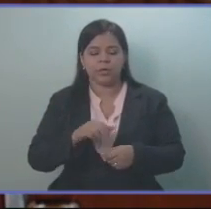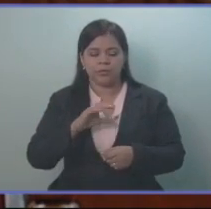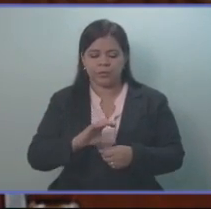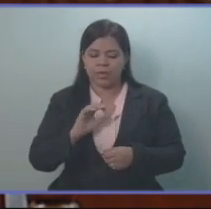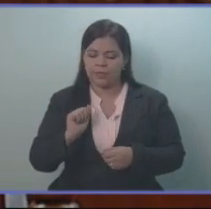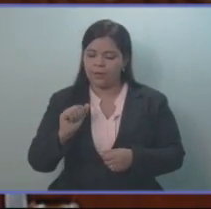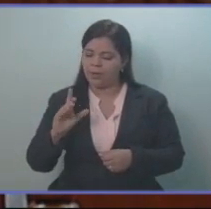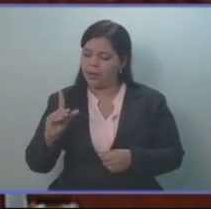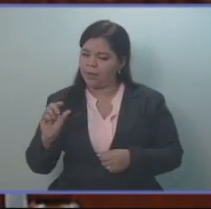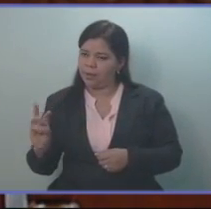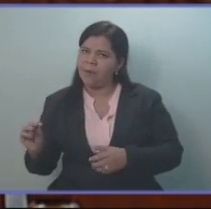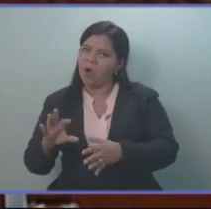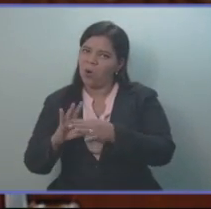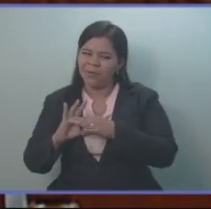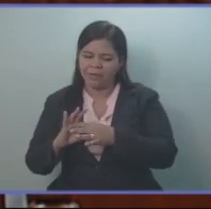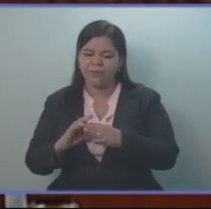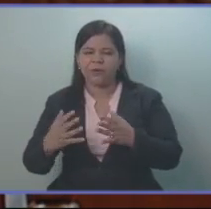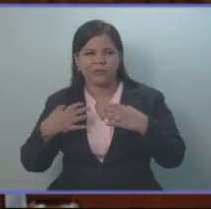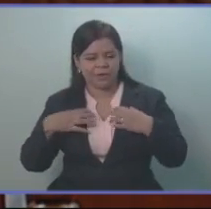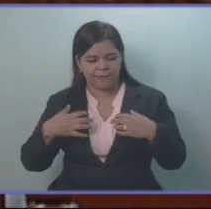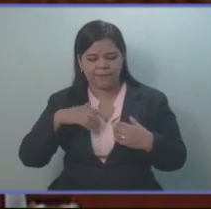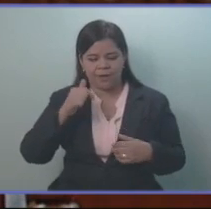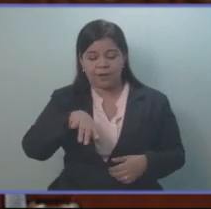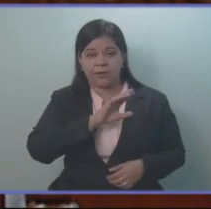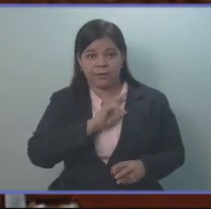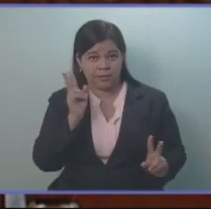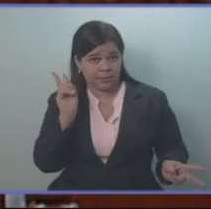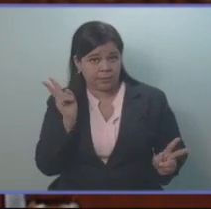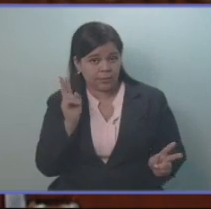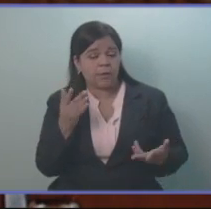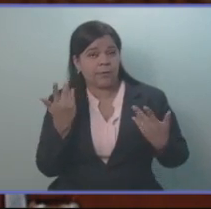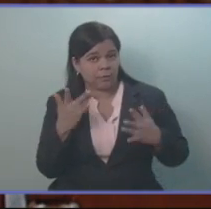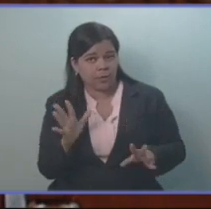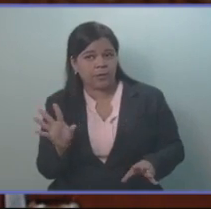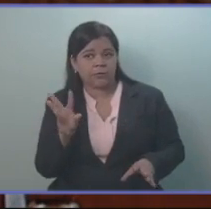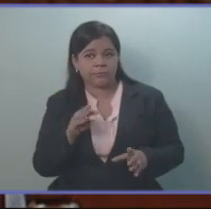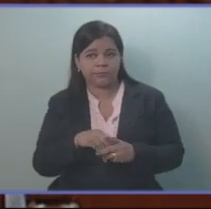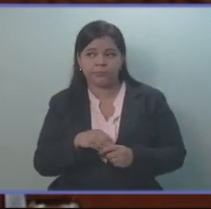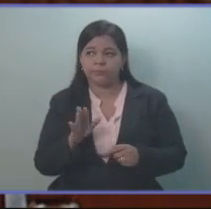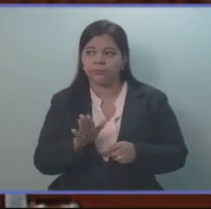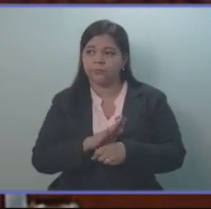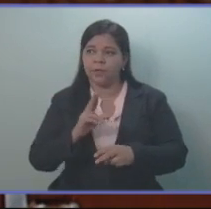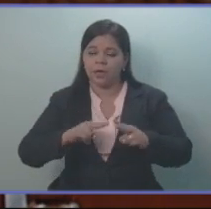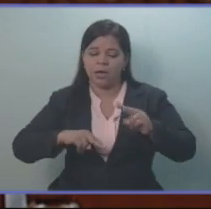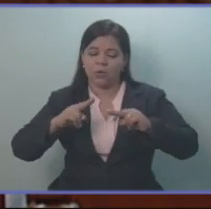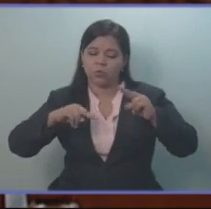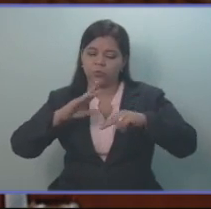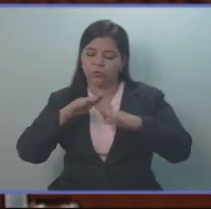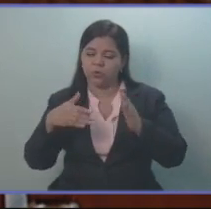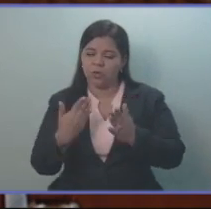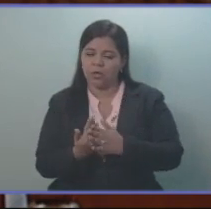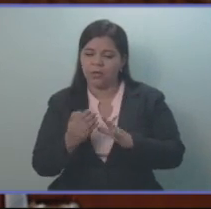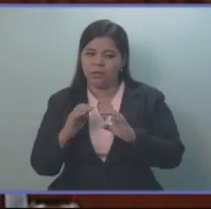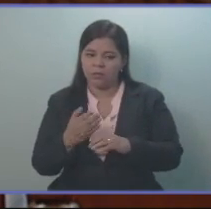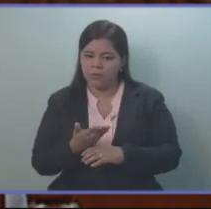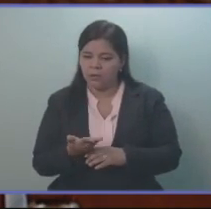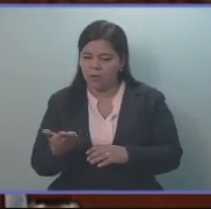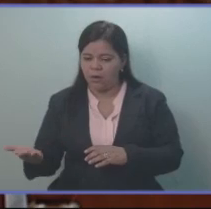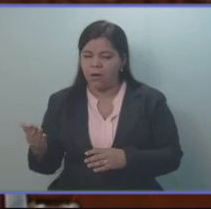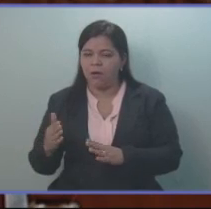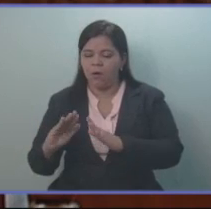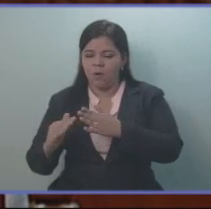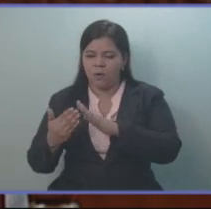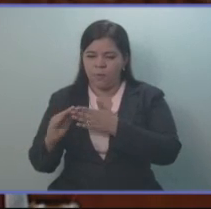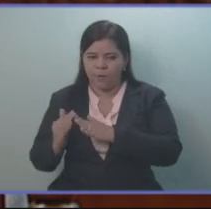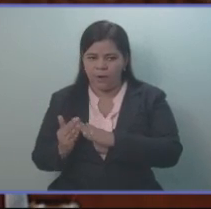CBAM domiciliarias en San Salvador, de los cuales forma parte integral la construcción de los equipamientos comunitarios